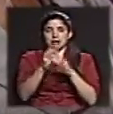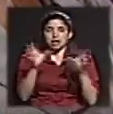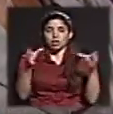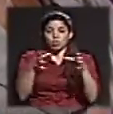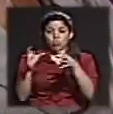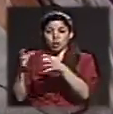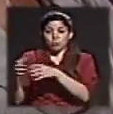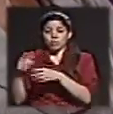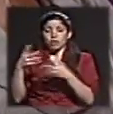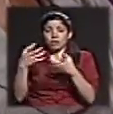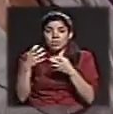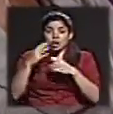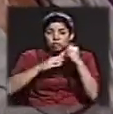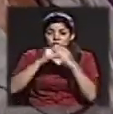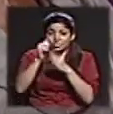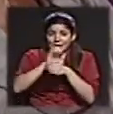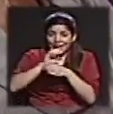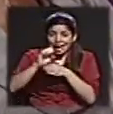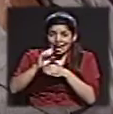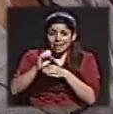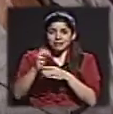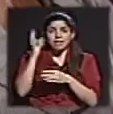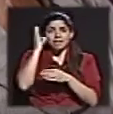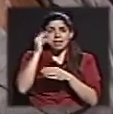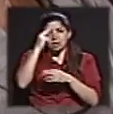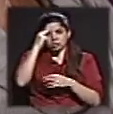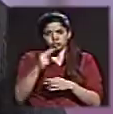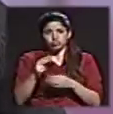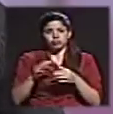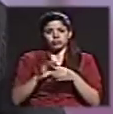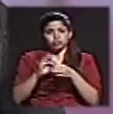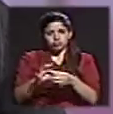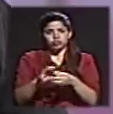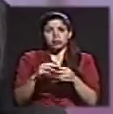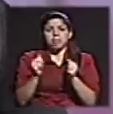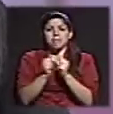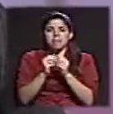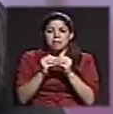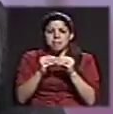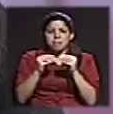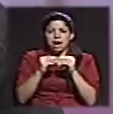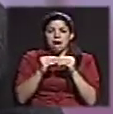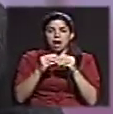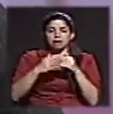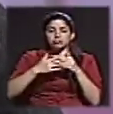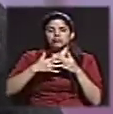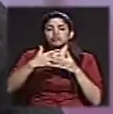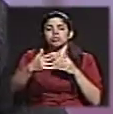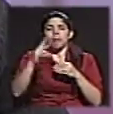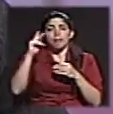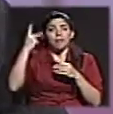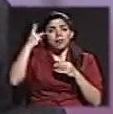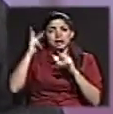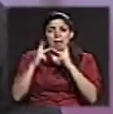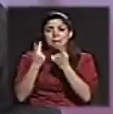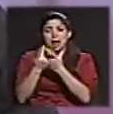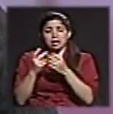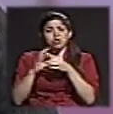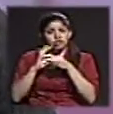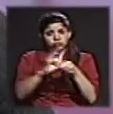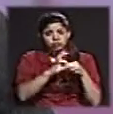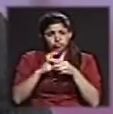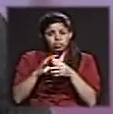que aspira a construir una ética feminista y sororaria, digamos, que vaya más allá de lo político partidario y que está